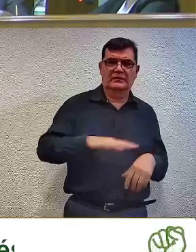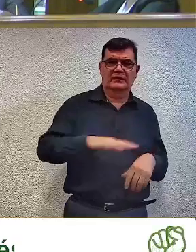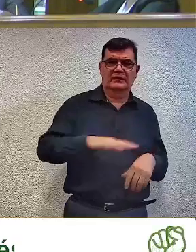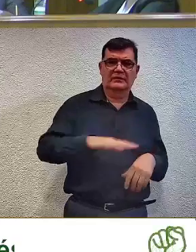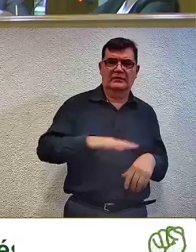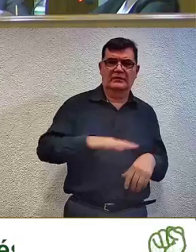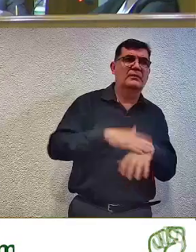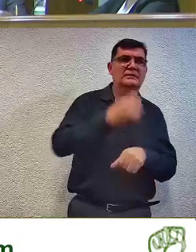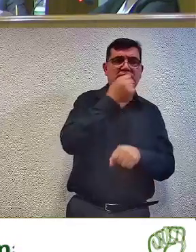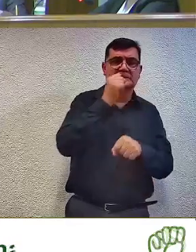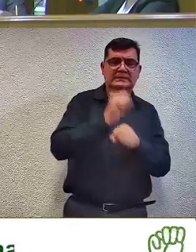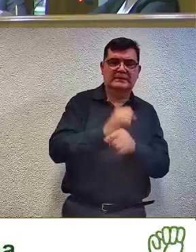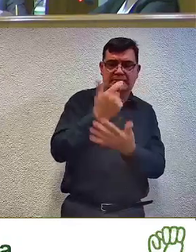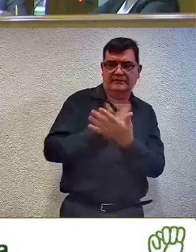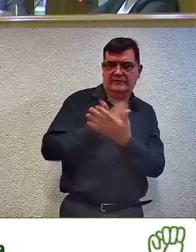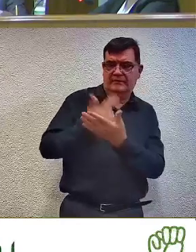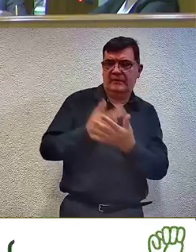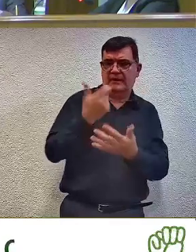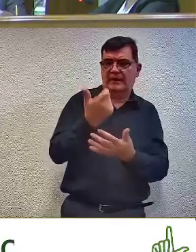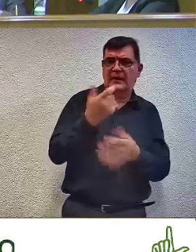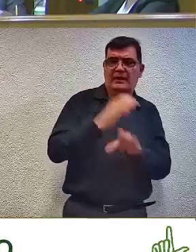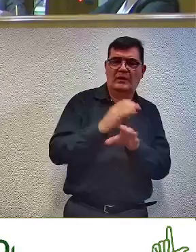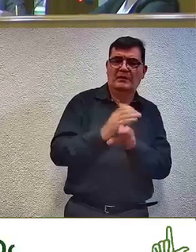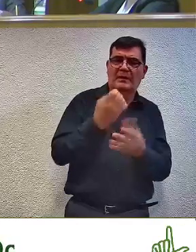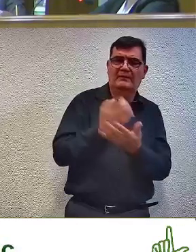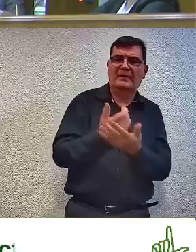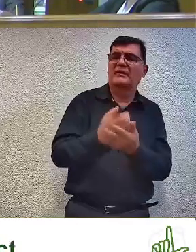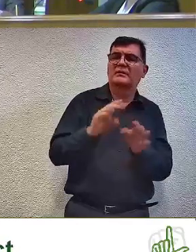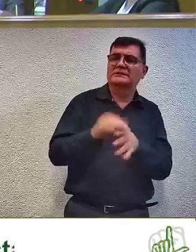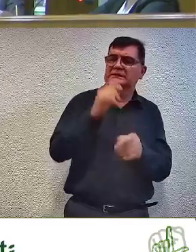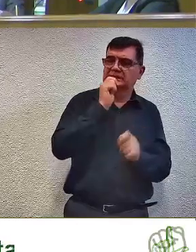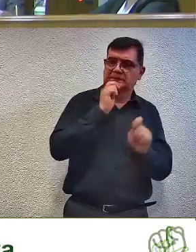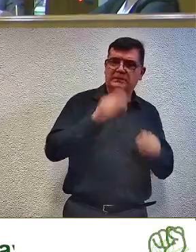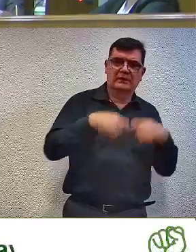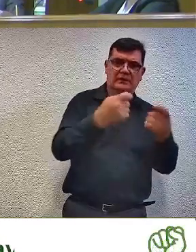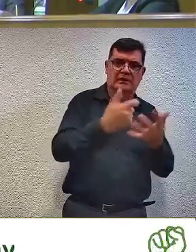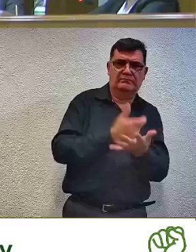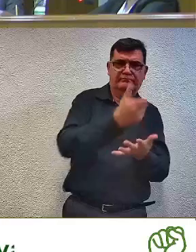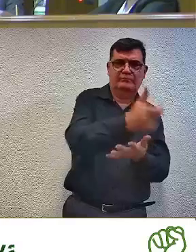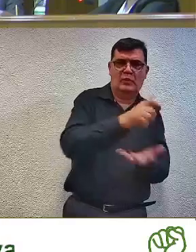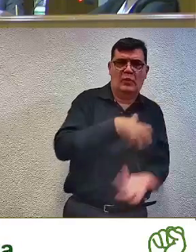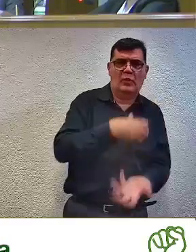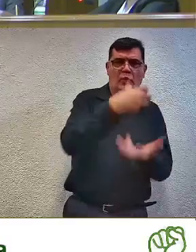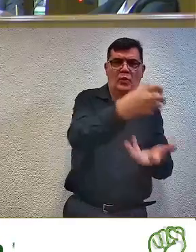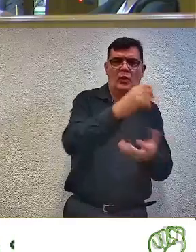a que la Secretaría de Finanzas y Administración no le ha entregado las cantidades solicitadas.